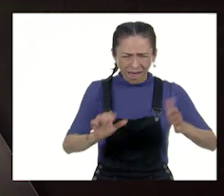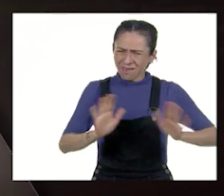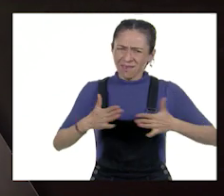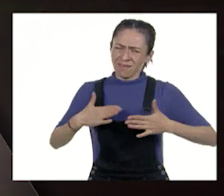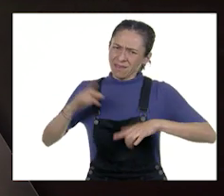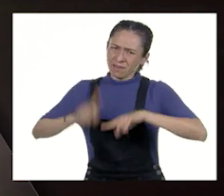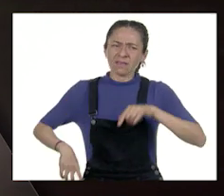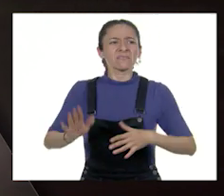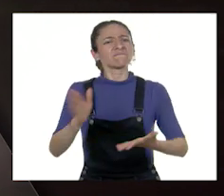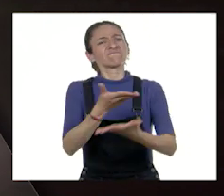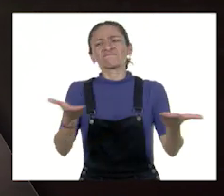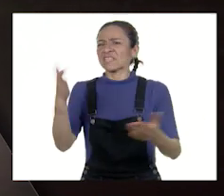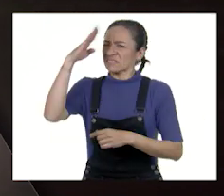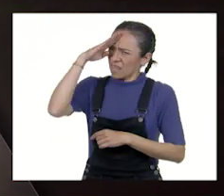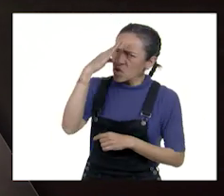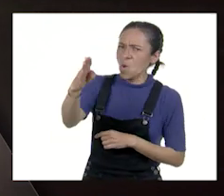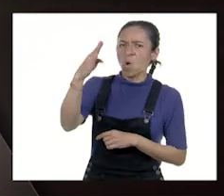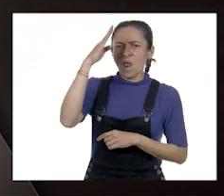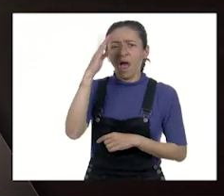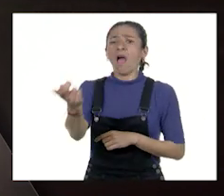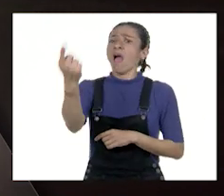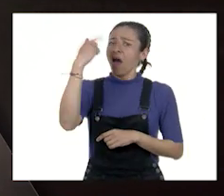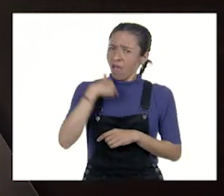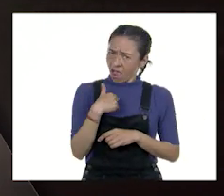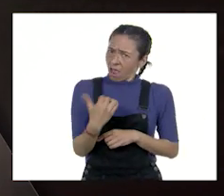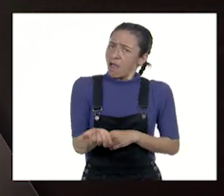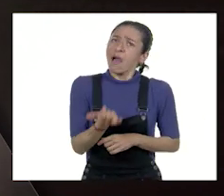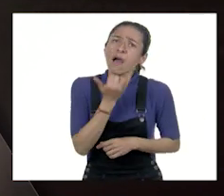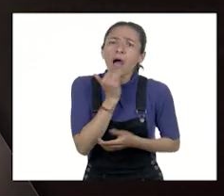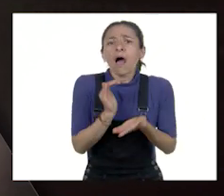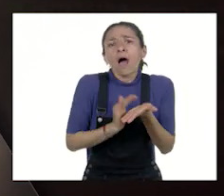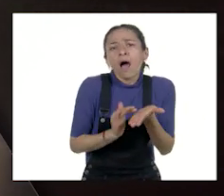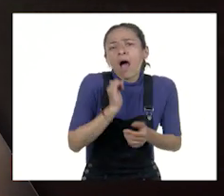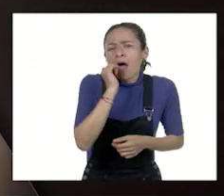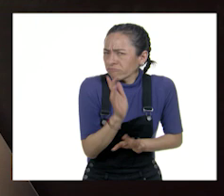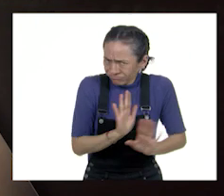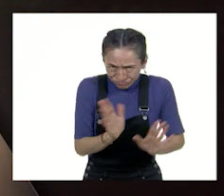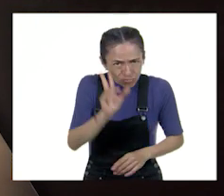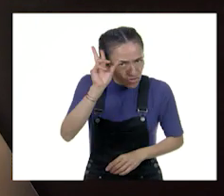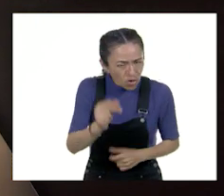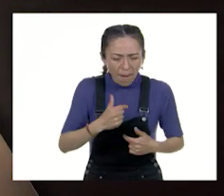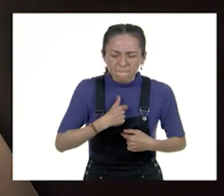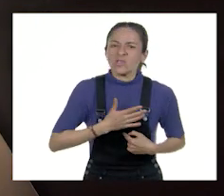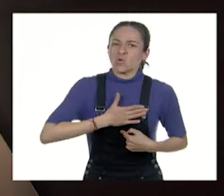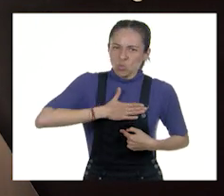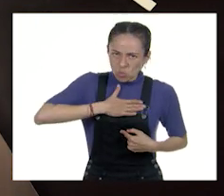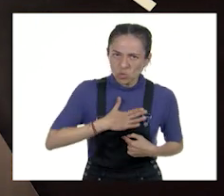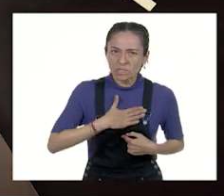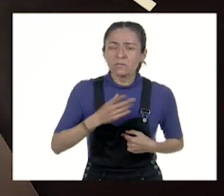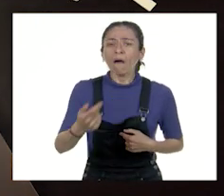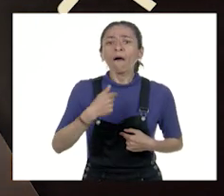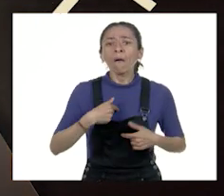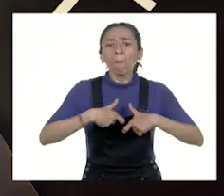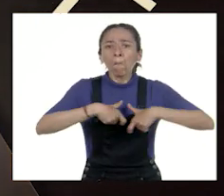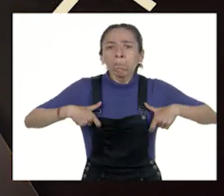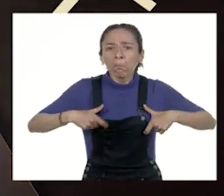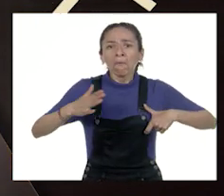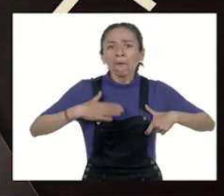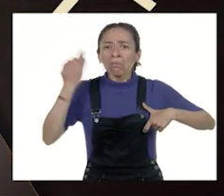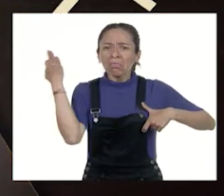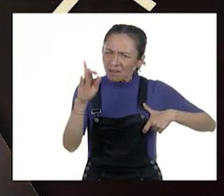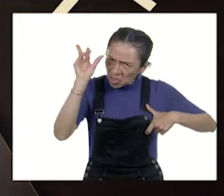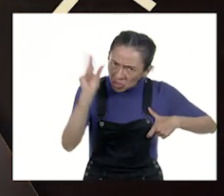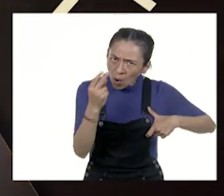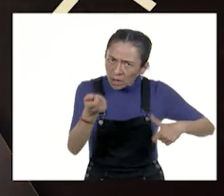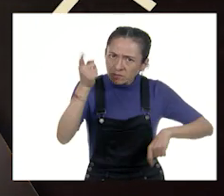vengo a solicitar gracia. Quiero que se me haga justicia, que no se me deje el estigma de traidor. Esquerro siguió en su